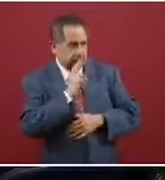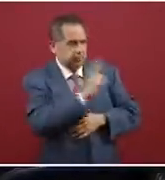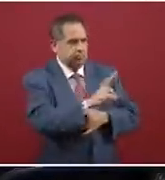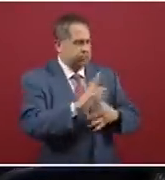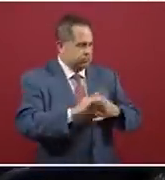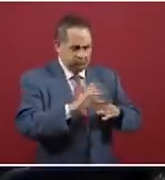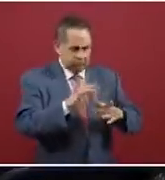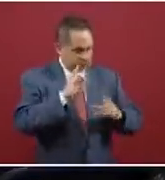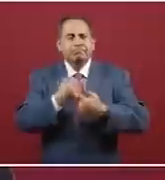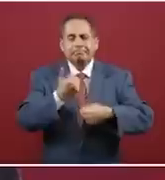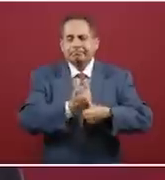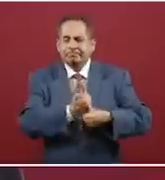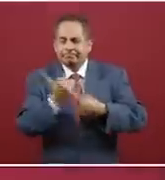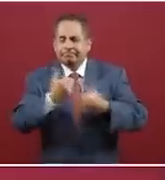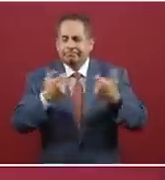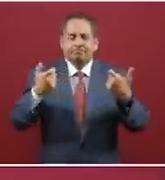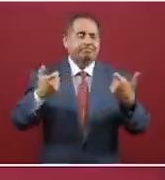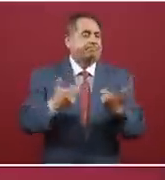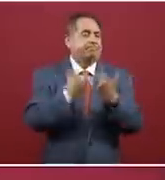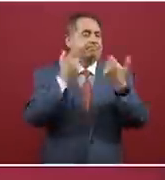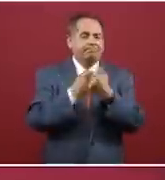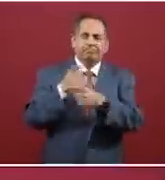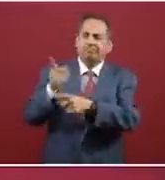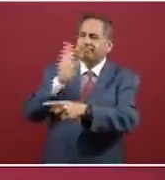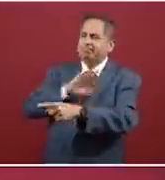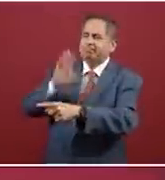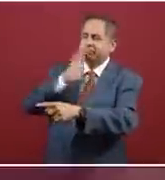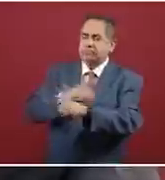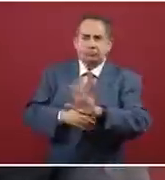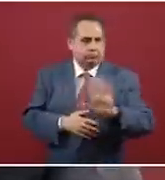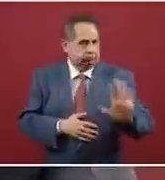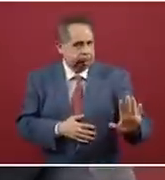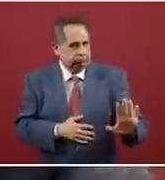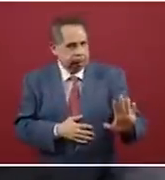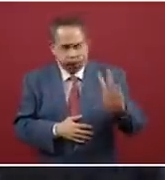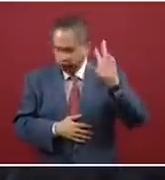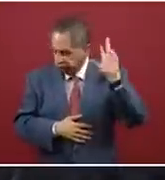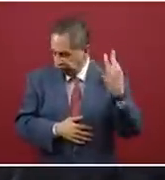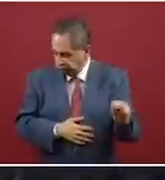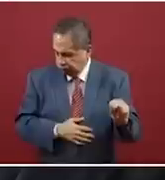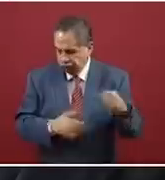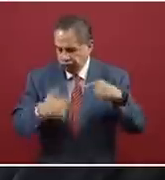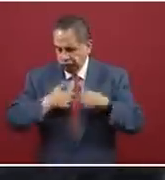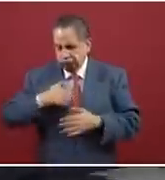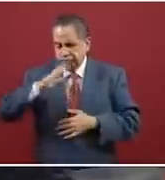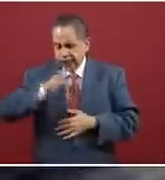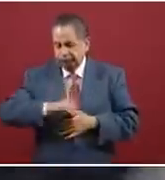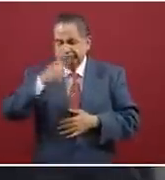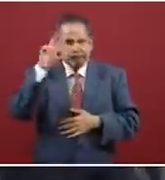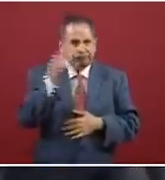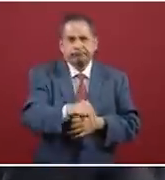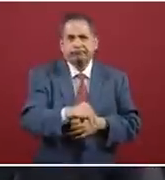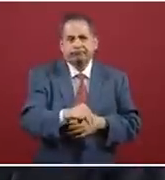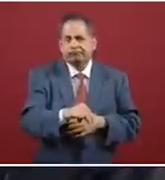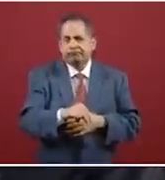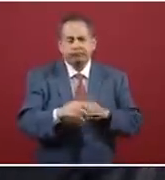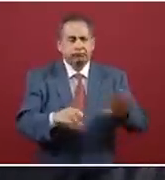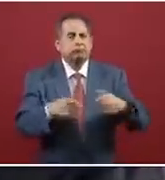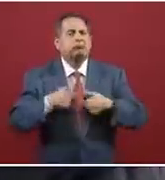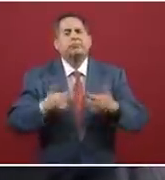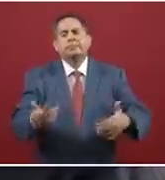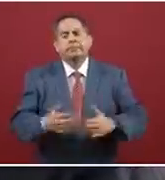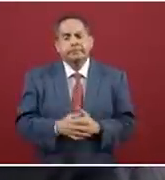a los contratos que su administración ha atribuido por adjudicación directa en este caso que se